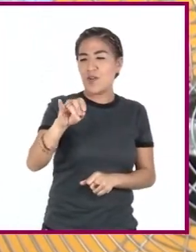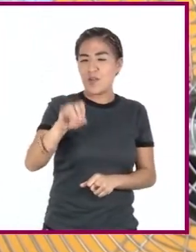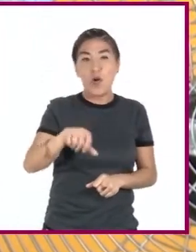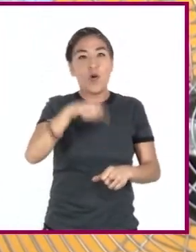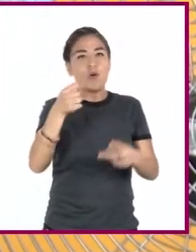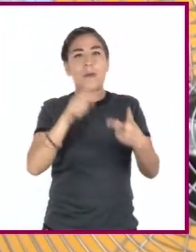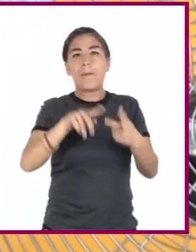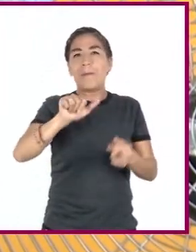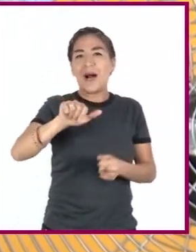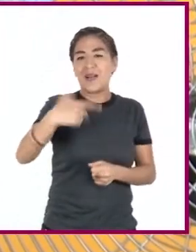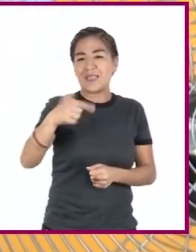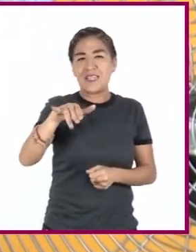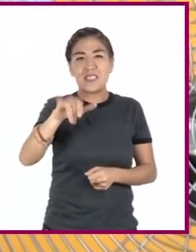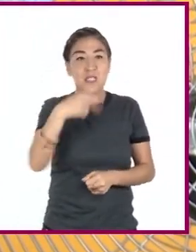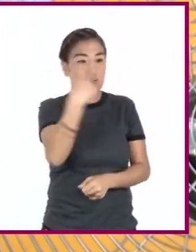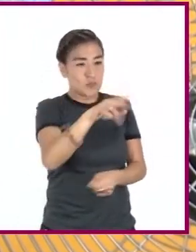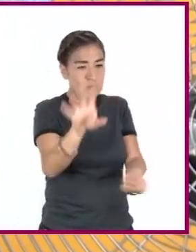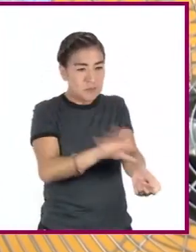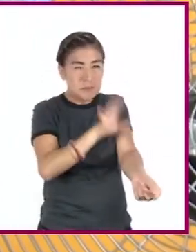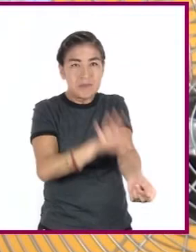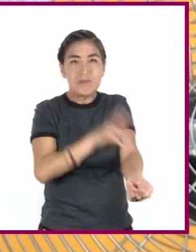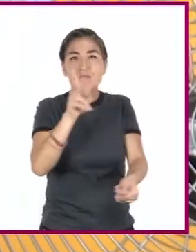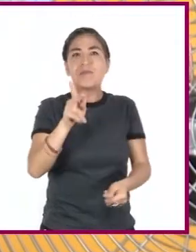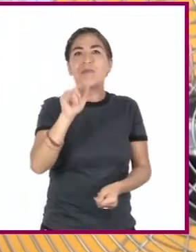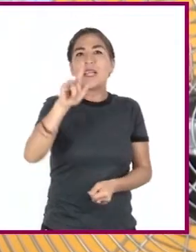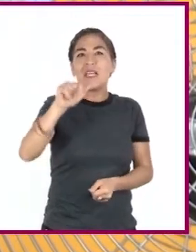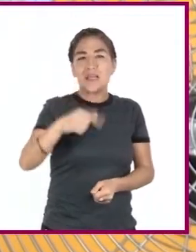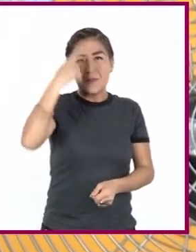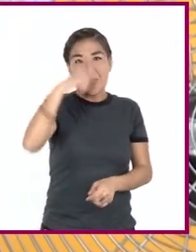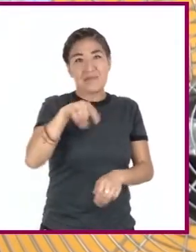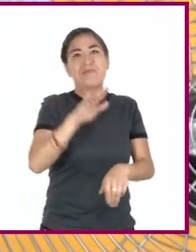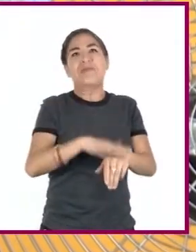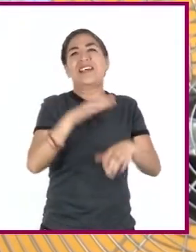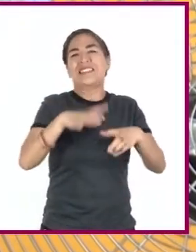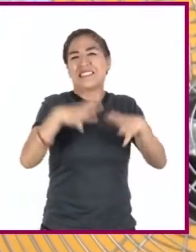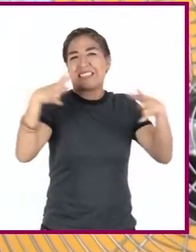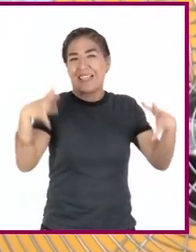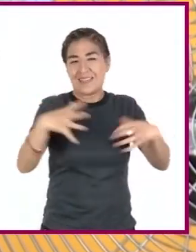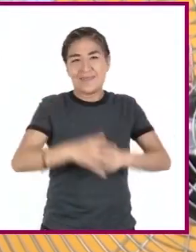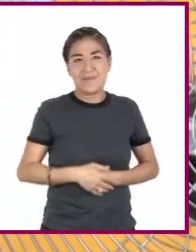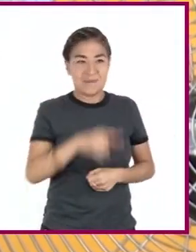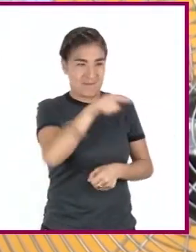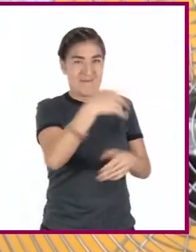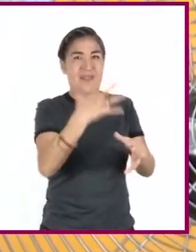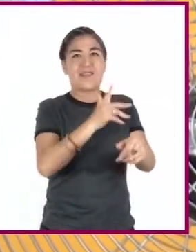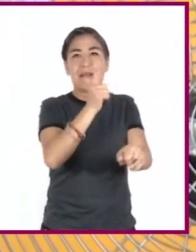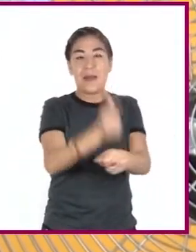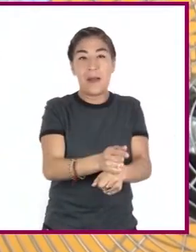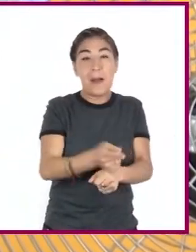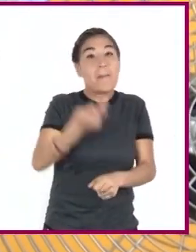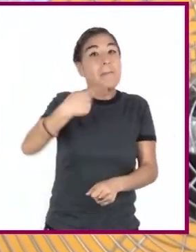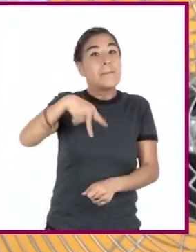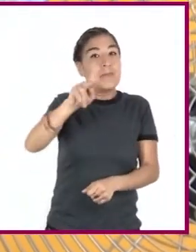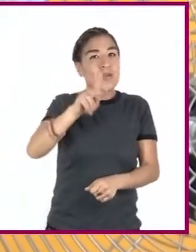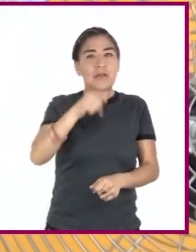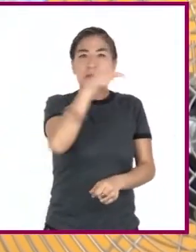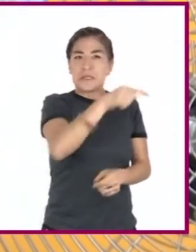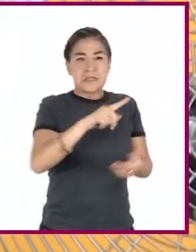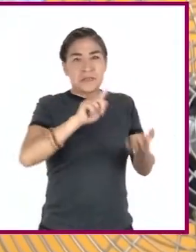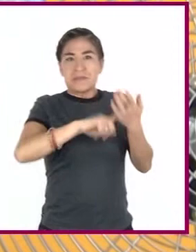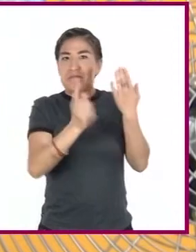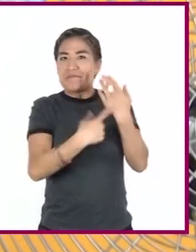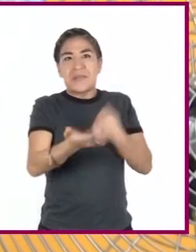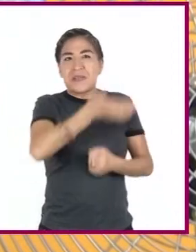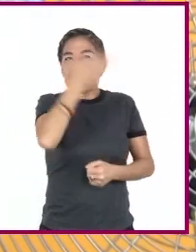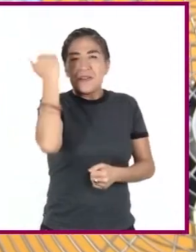construido la pila voltaica más grande hasta el momento. Pero lo que él no se había